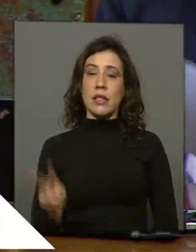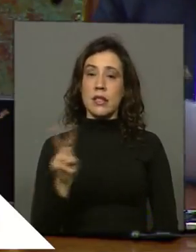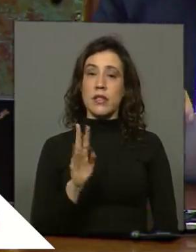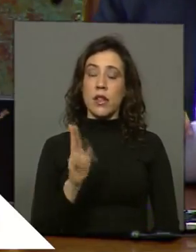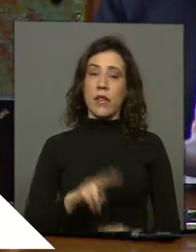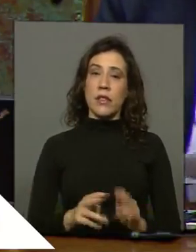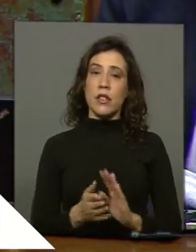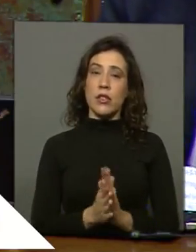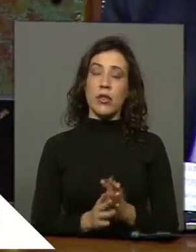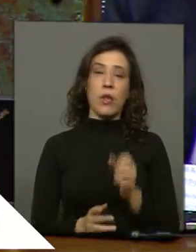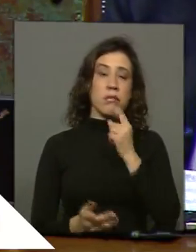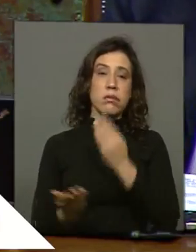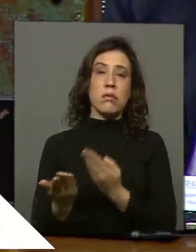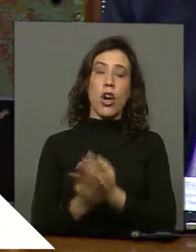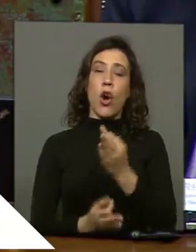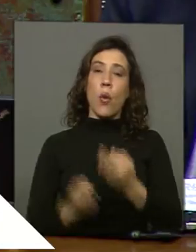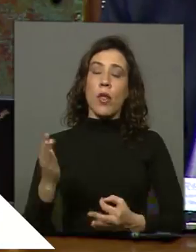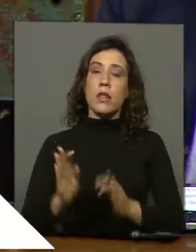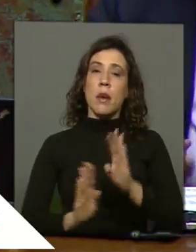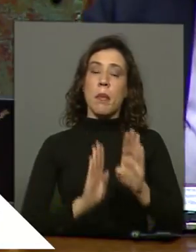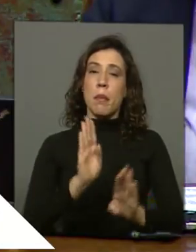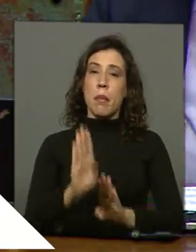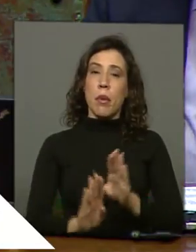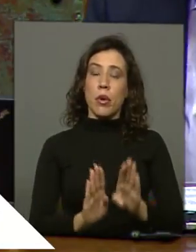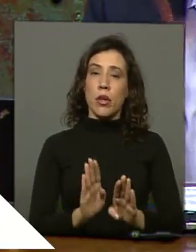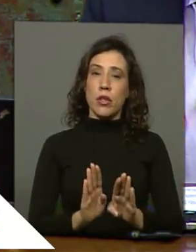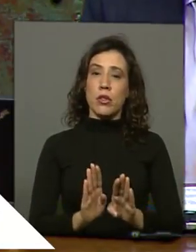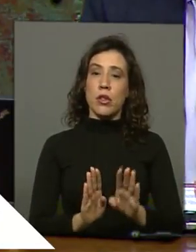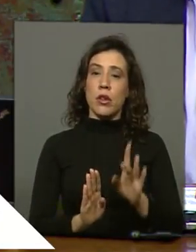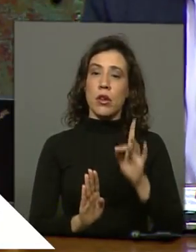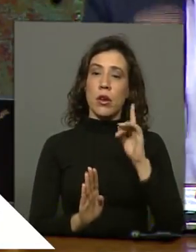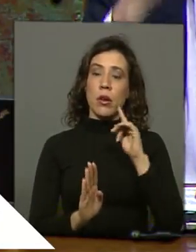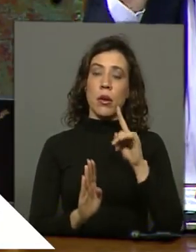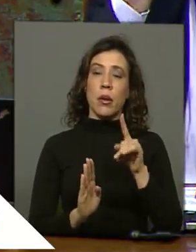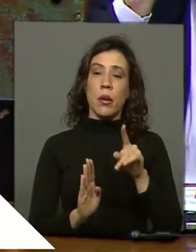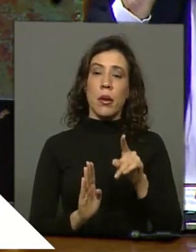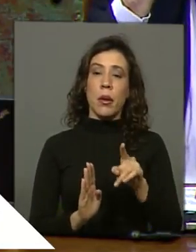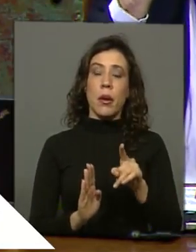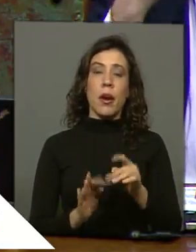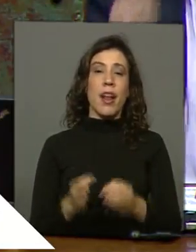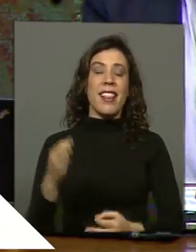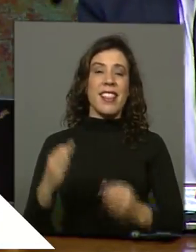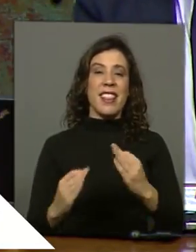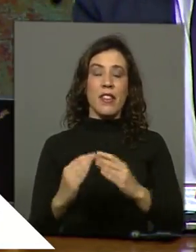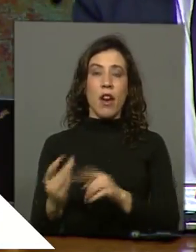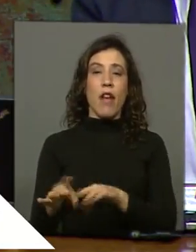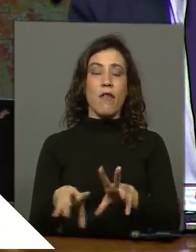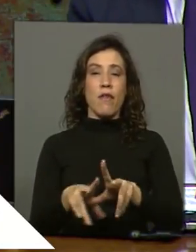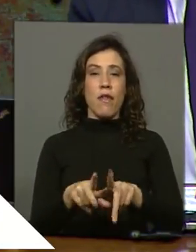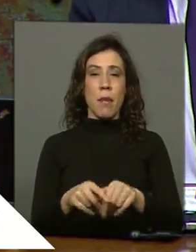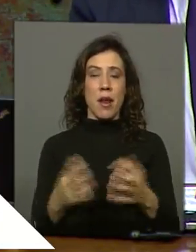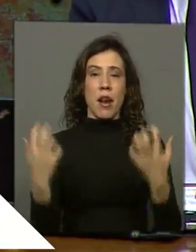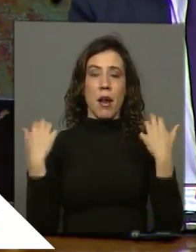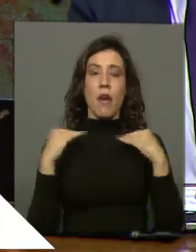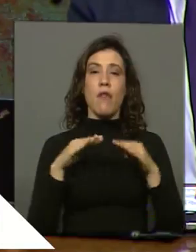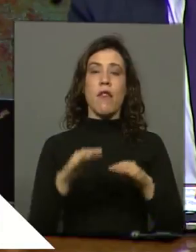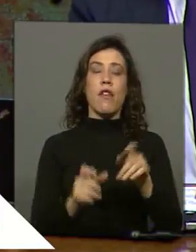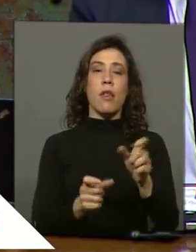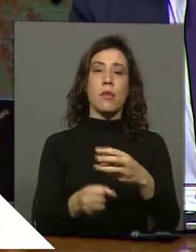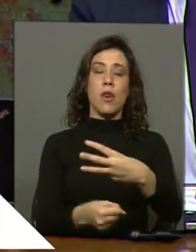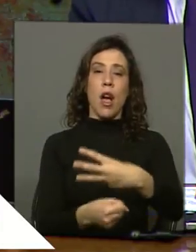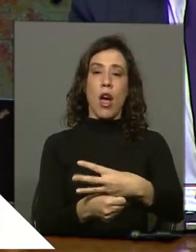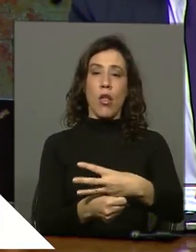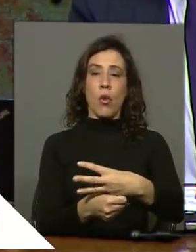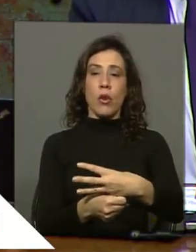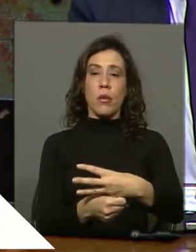ejercer las acciones judiciales de protección a modo de legitimado activo ante los tribunales de familia competente en favor de aquellos adultos